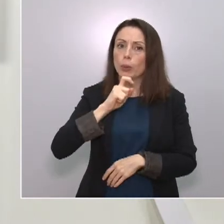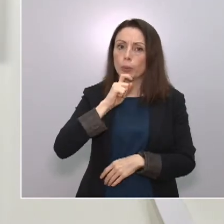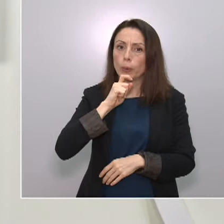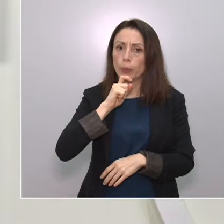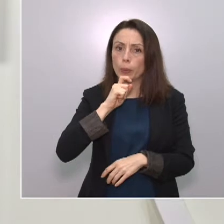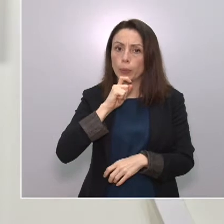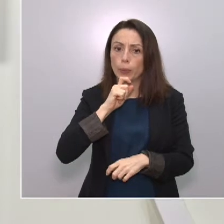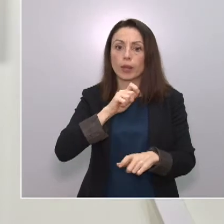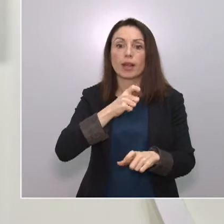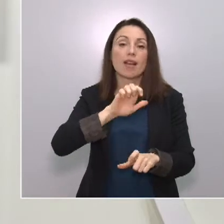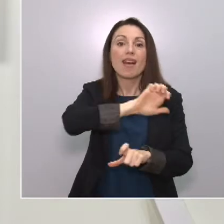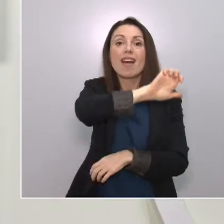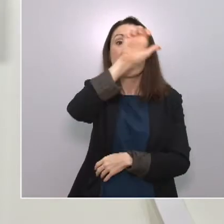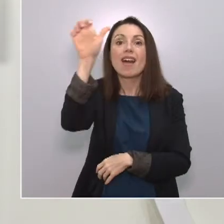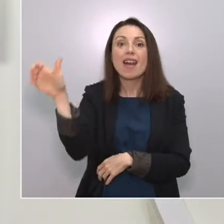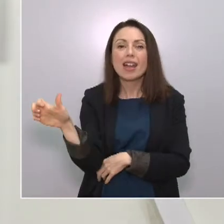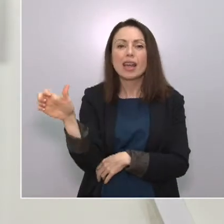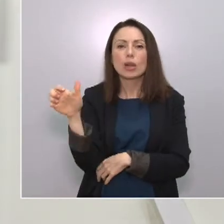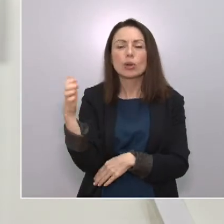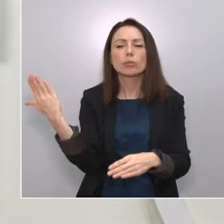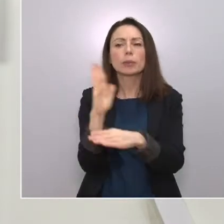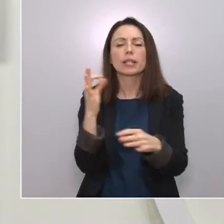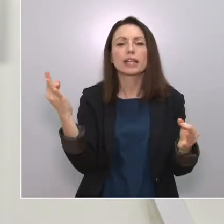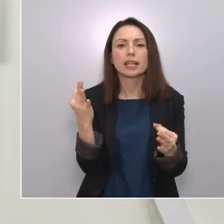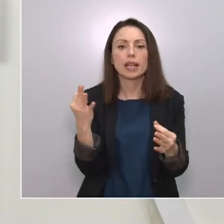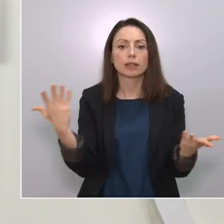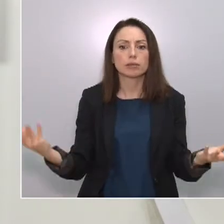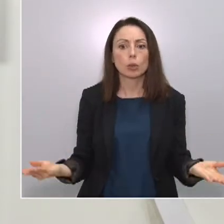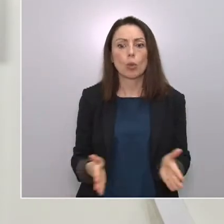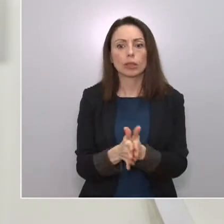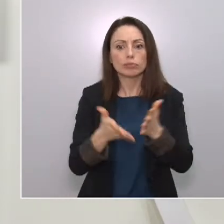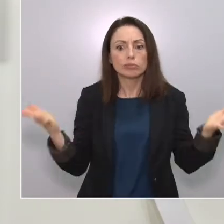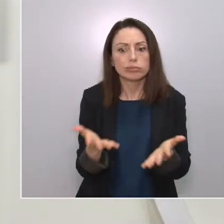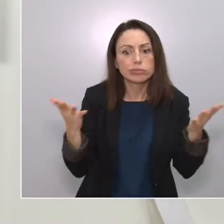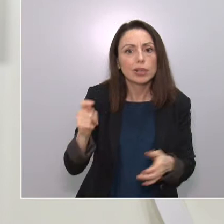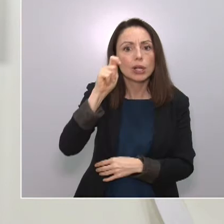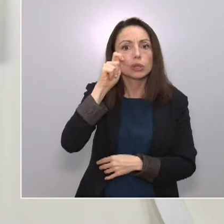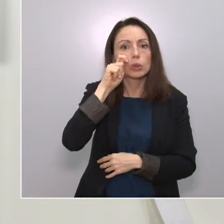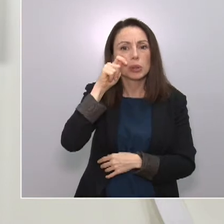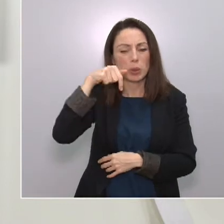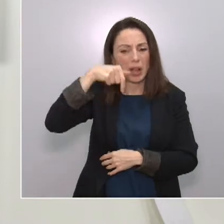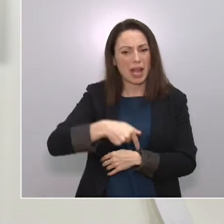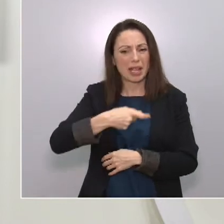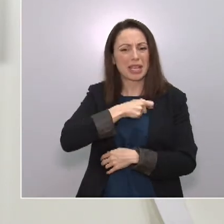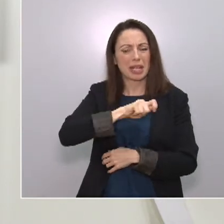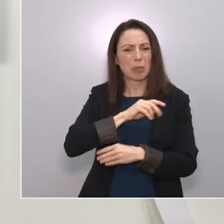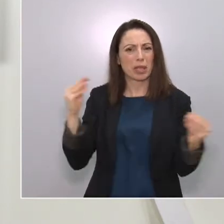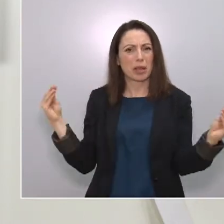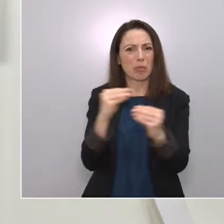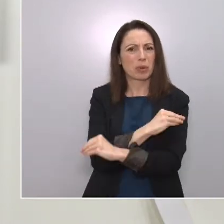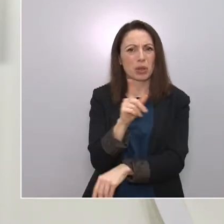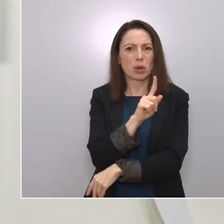Toda Europa plantea incentivos al turismo. Toda Europa menos España. Y esto no puede ser